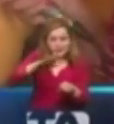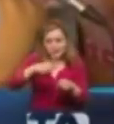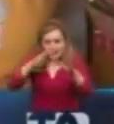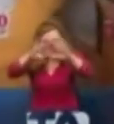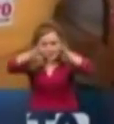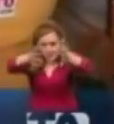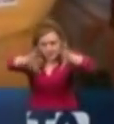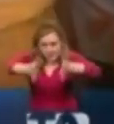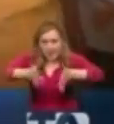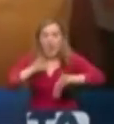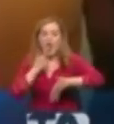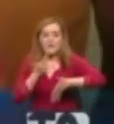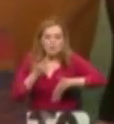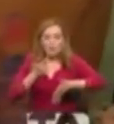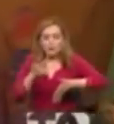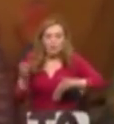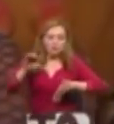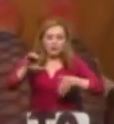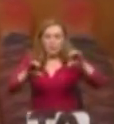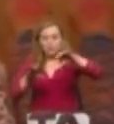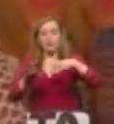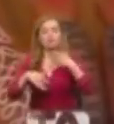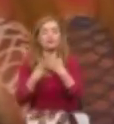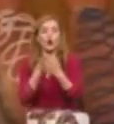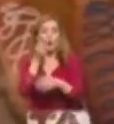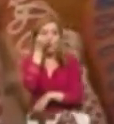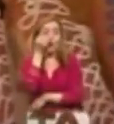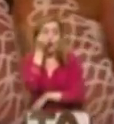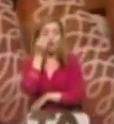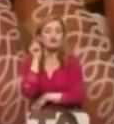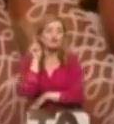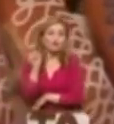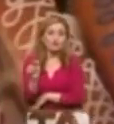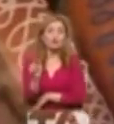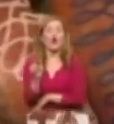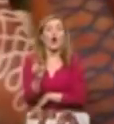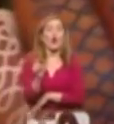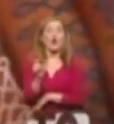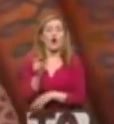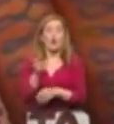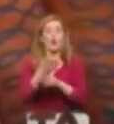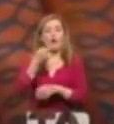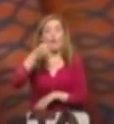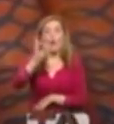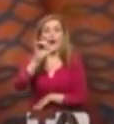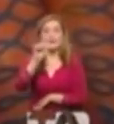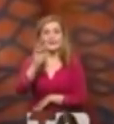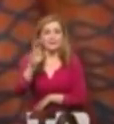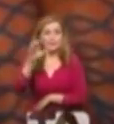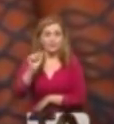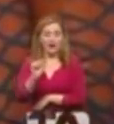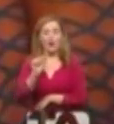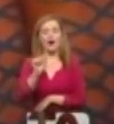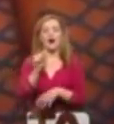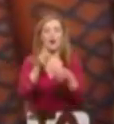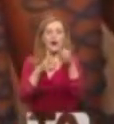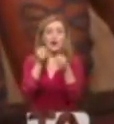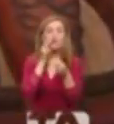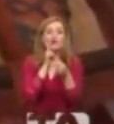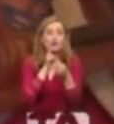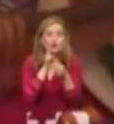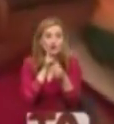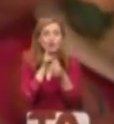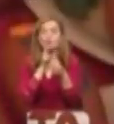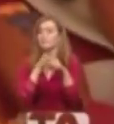muñecas, viendo los sabores, porque nuestras guaguas son de mora, de guayaba, de chocolate, de manjar de leche. Entonces,